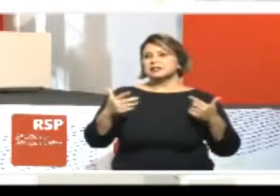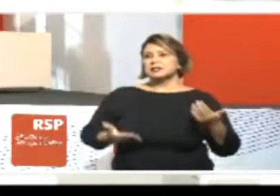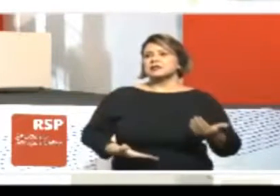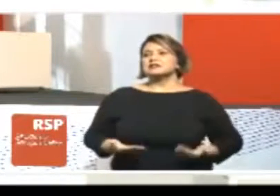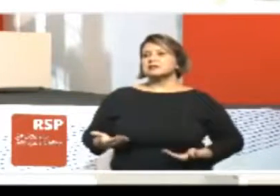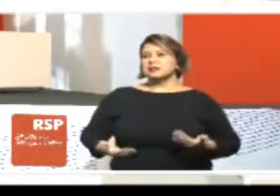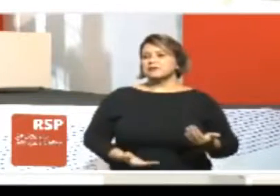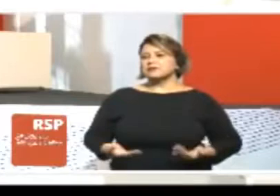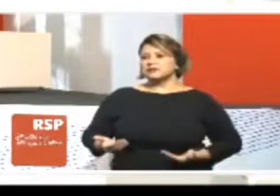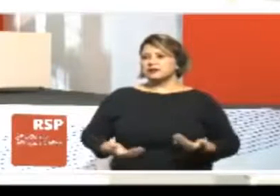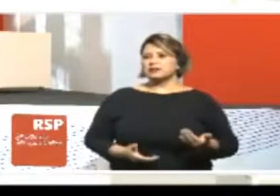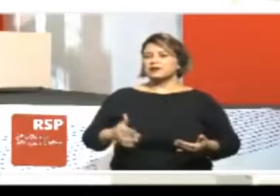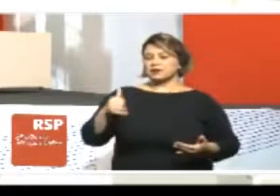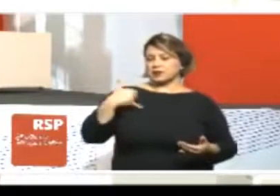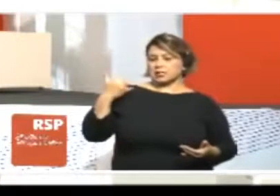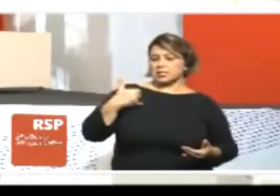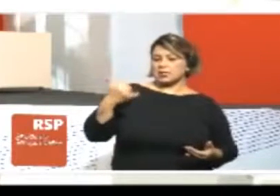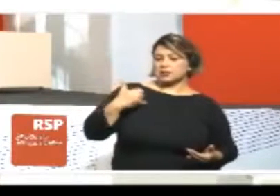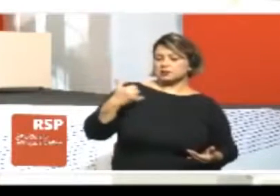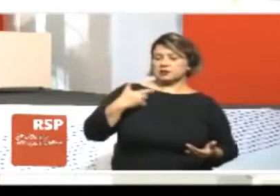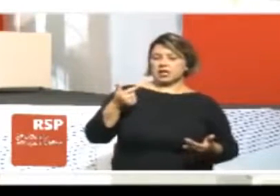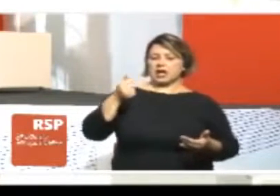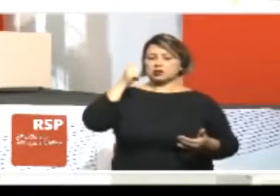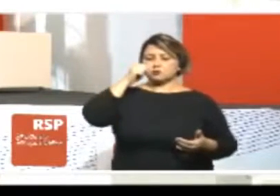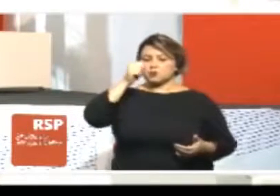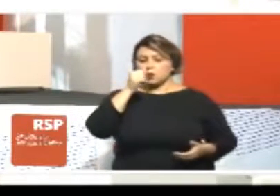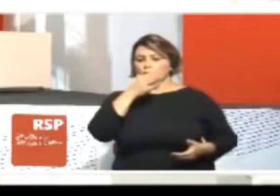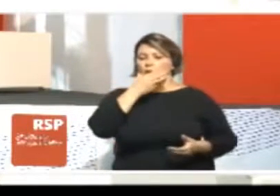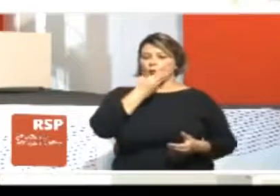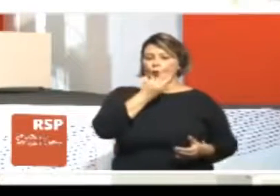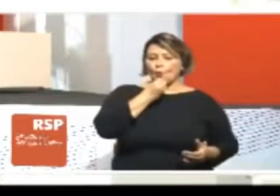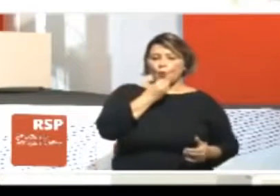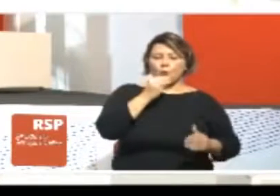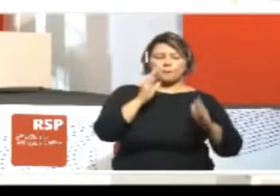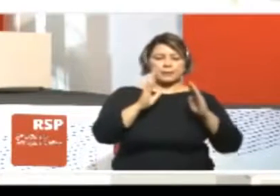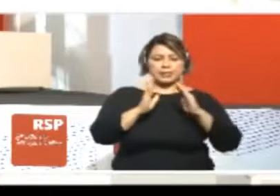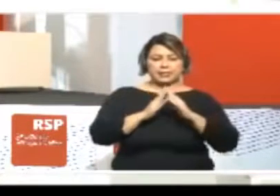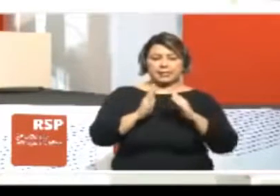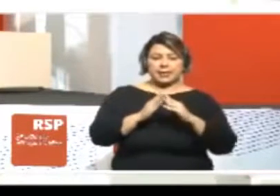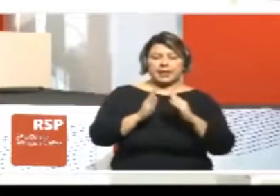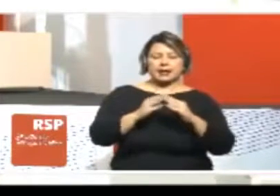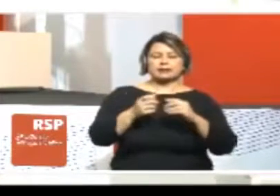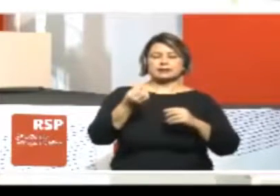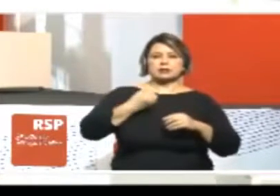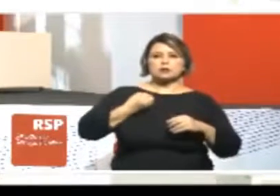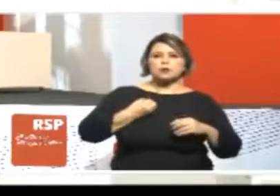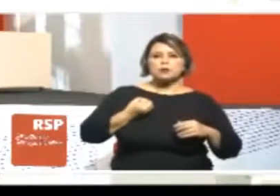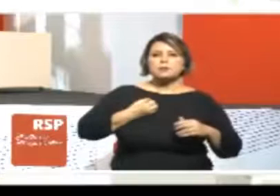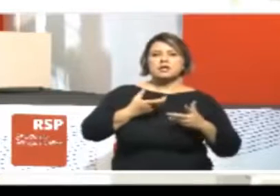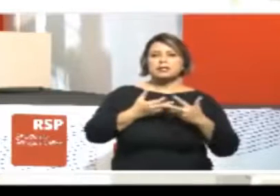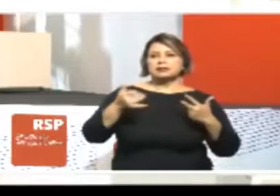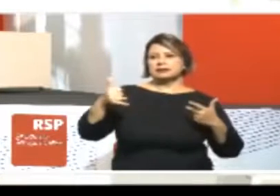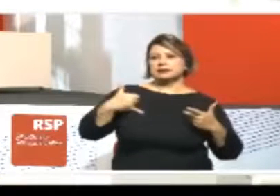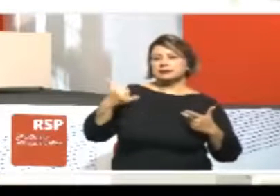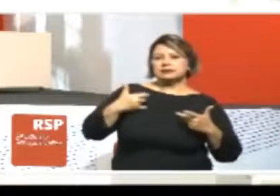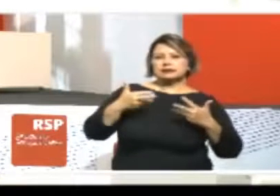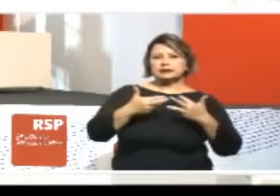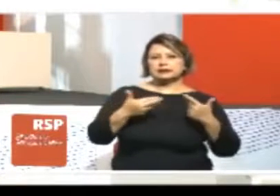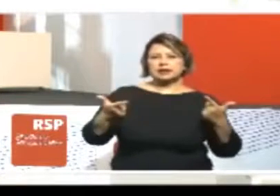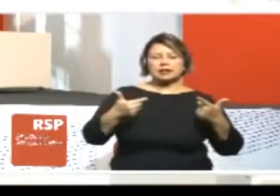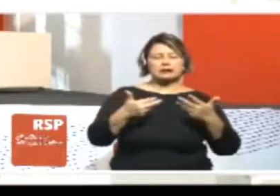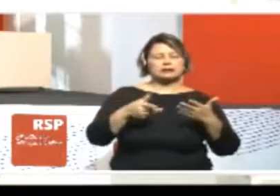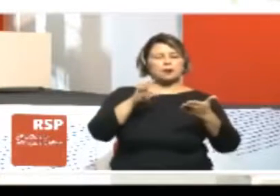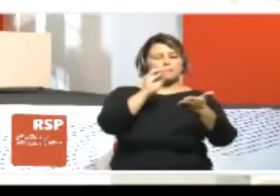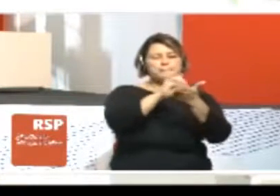con el de dónde vive el aplicante, con los datos que cada aplicante obtuvo en todos los 5 exámenes que se